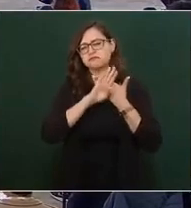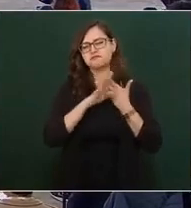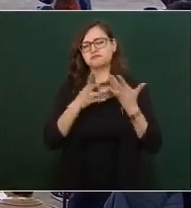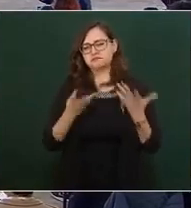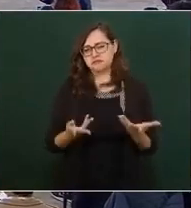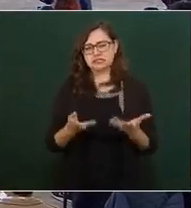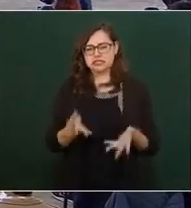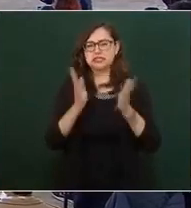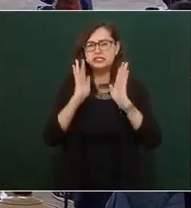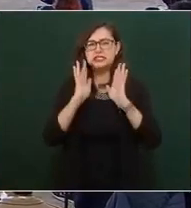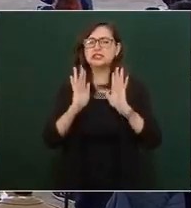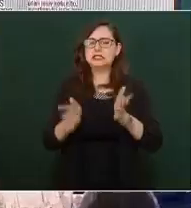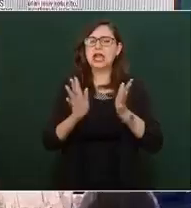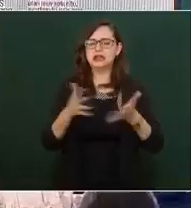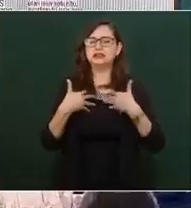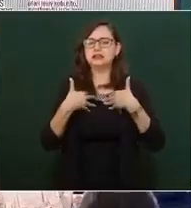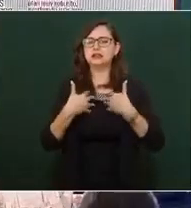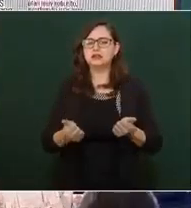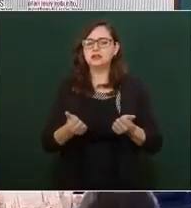más ideológico,